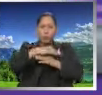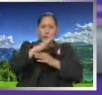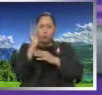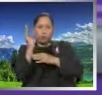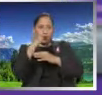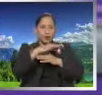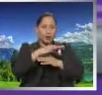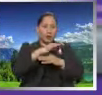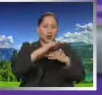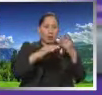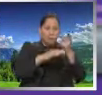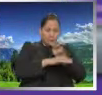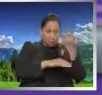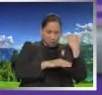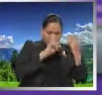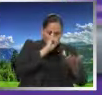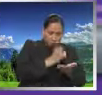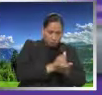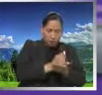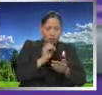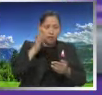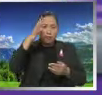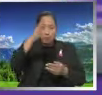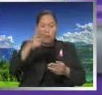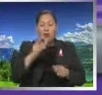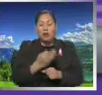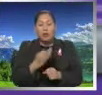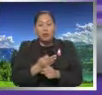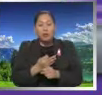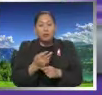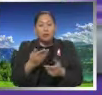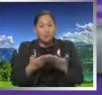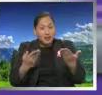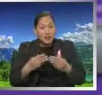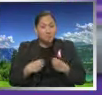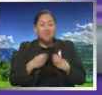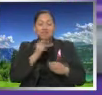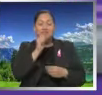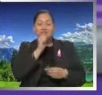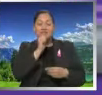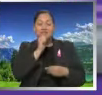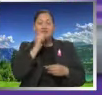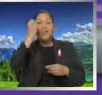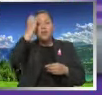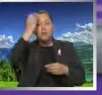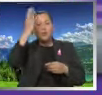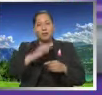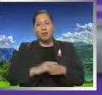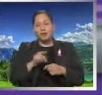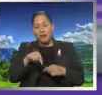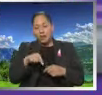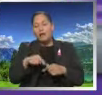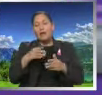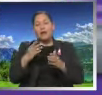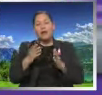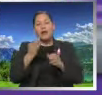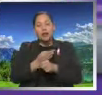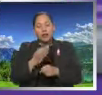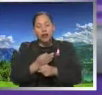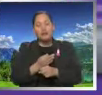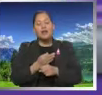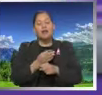en el pasado o queremos el futuro, pero no vivimos el presente, que es lo más importante, lo más interesante, que es a donde construimos finalmente